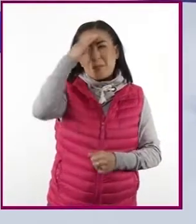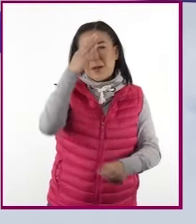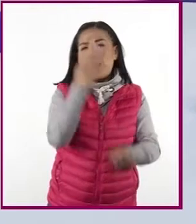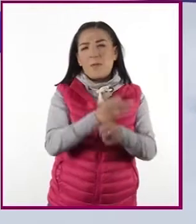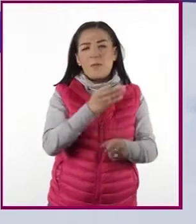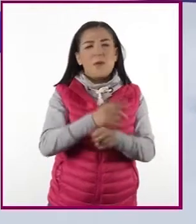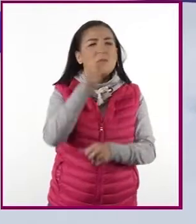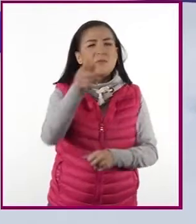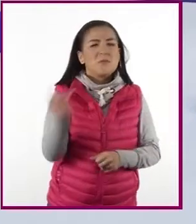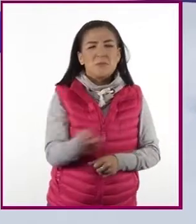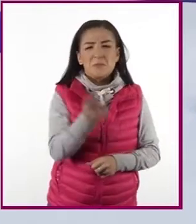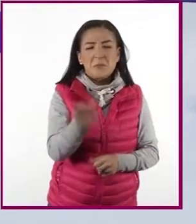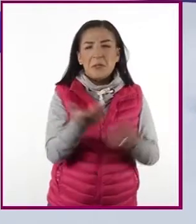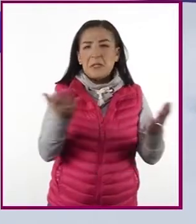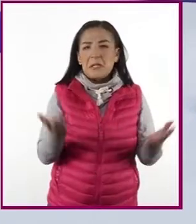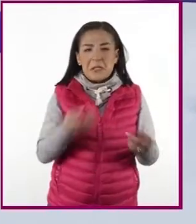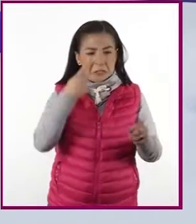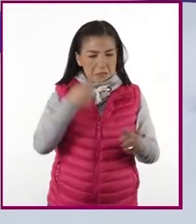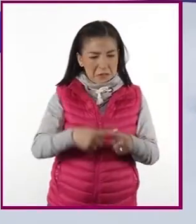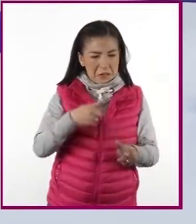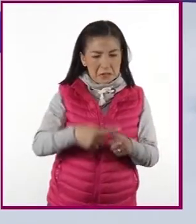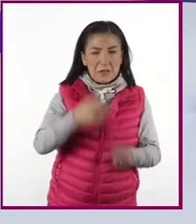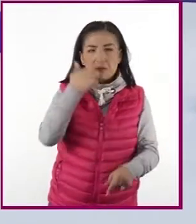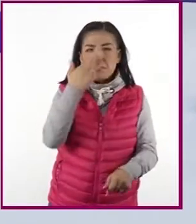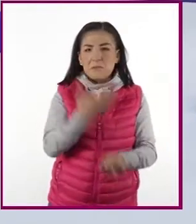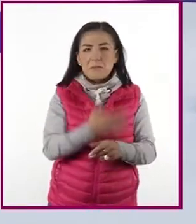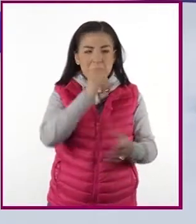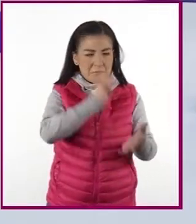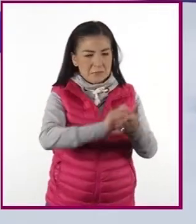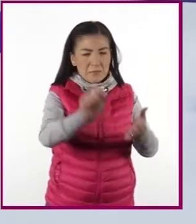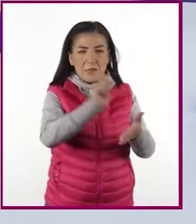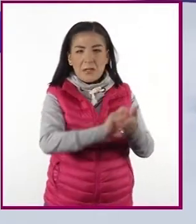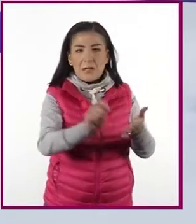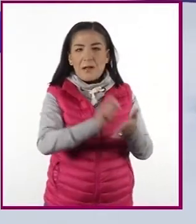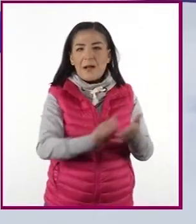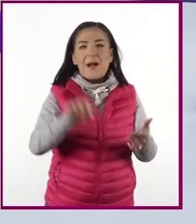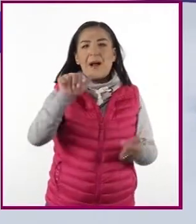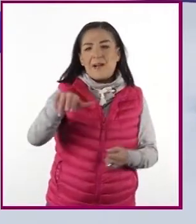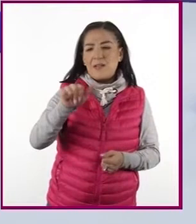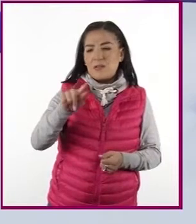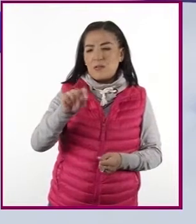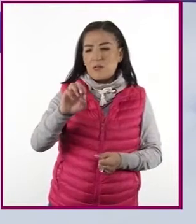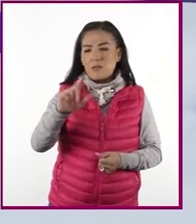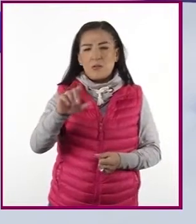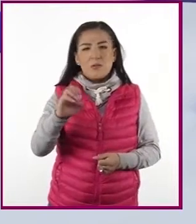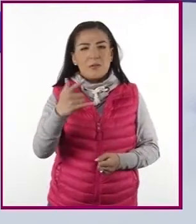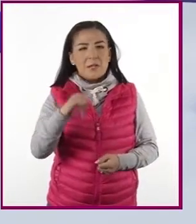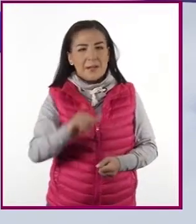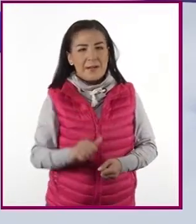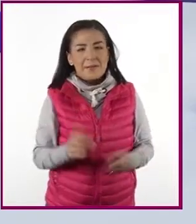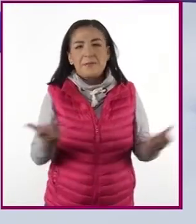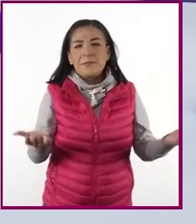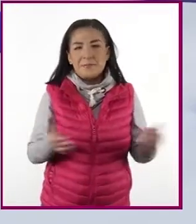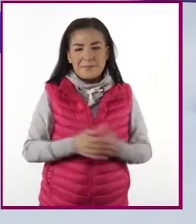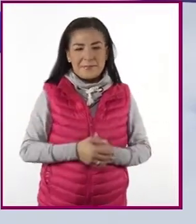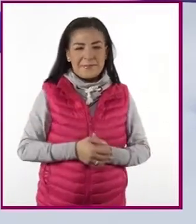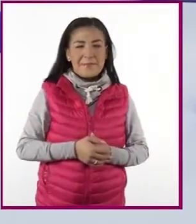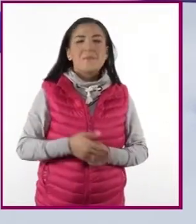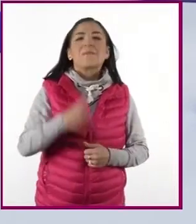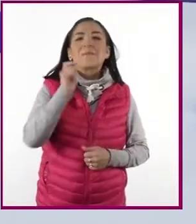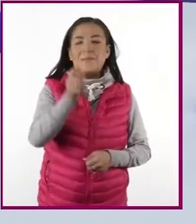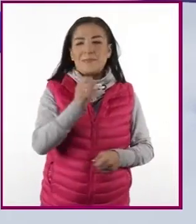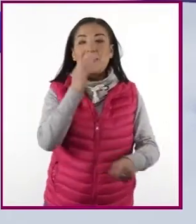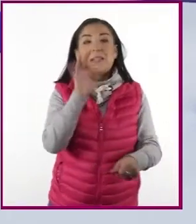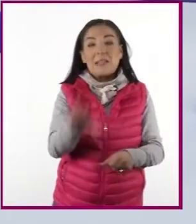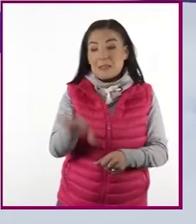quién escribe el prólogo de una antología. Bien, pues la elección de la persona que escribirá el